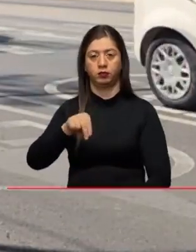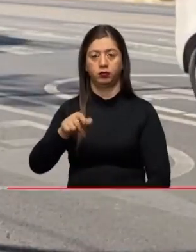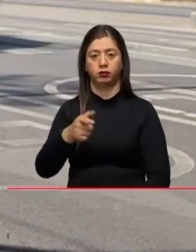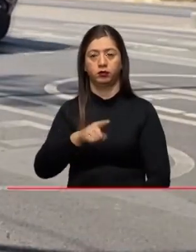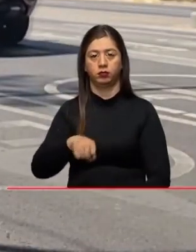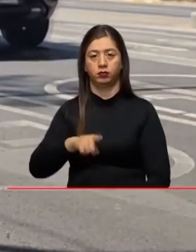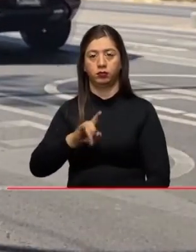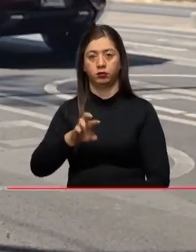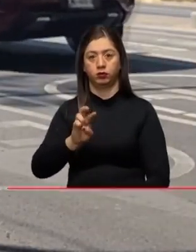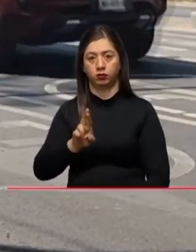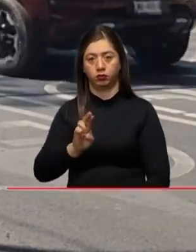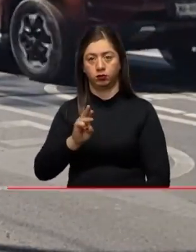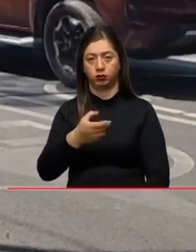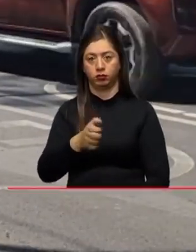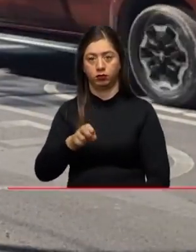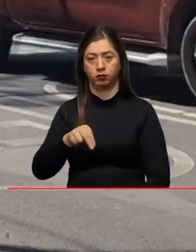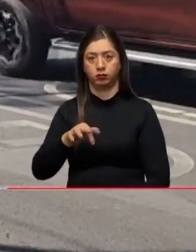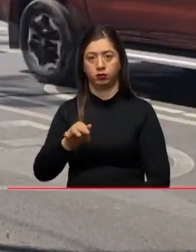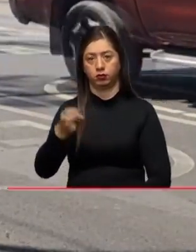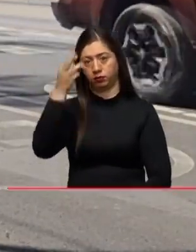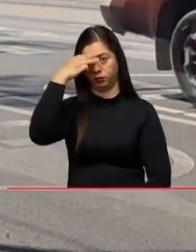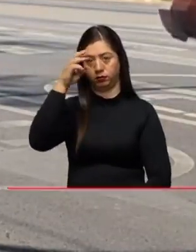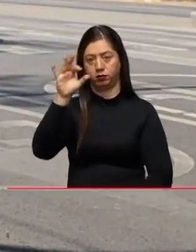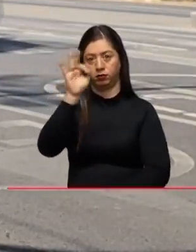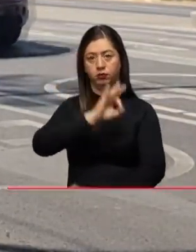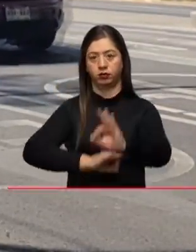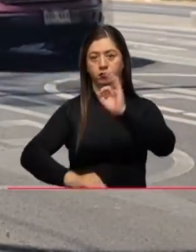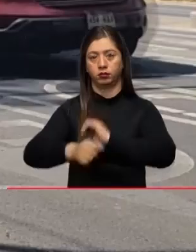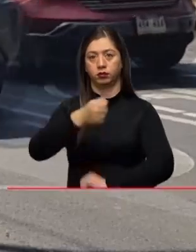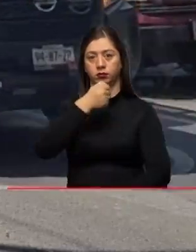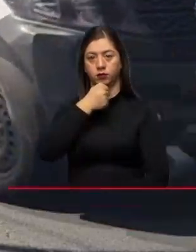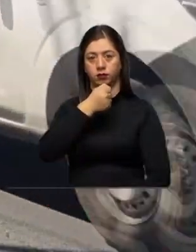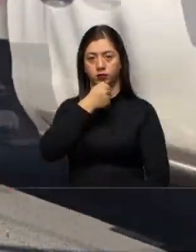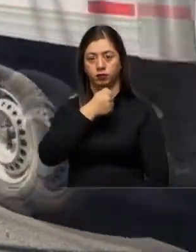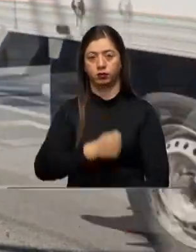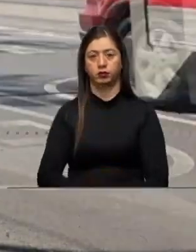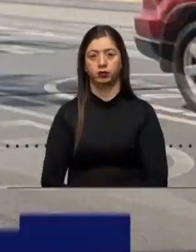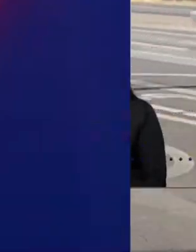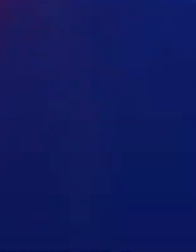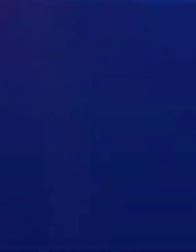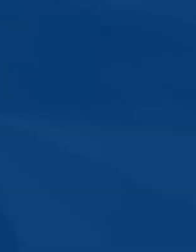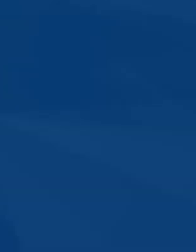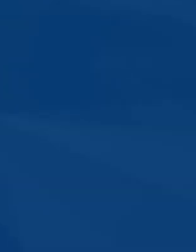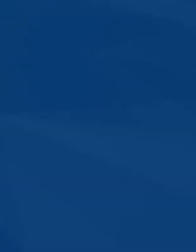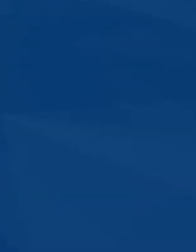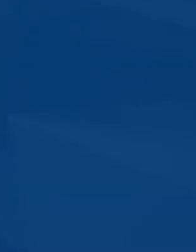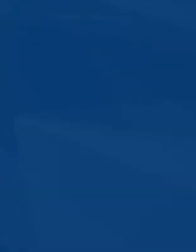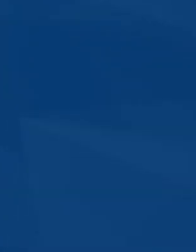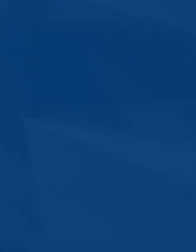Insurgentes de la Ciudad de México. Winston Viracachapaba, Telepacífico Noticias.